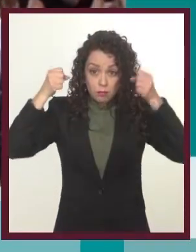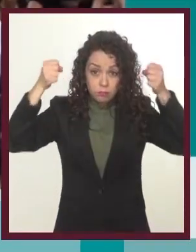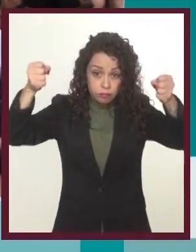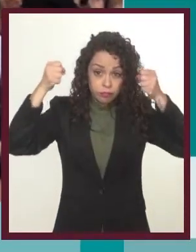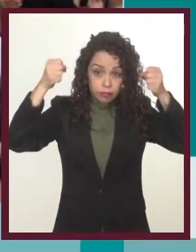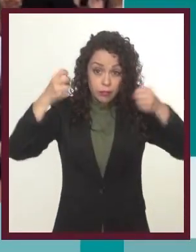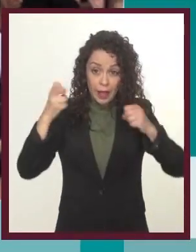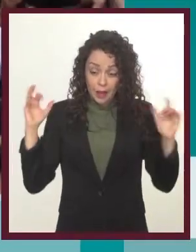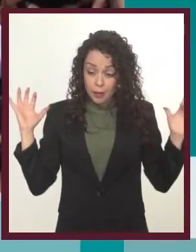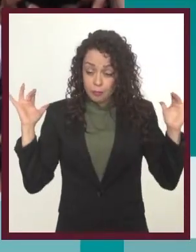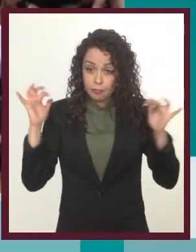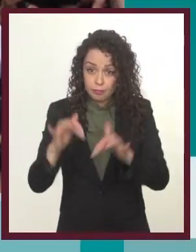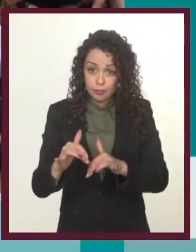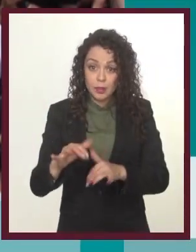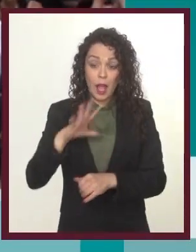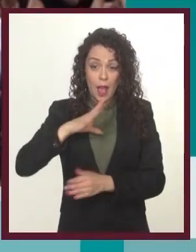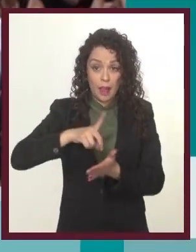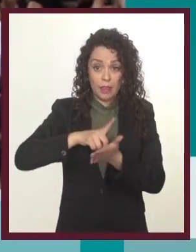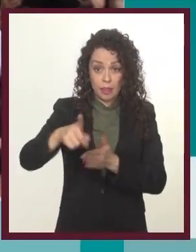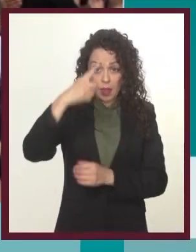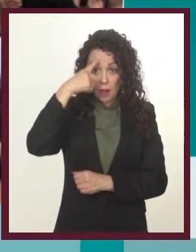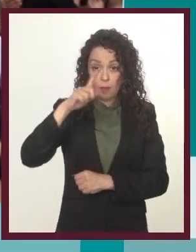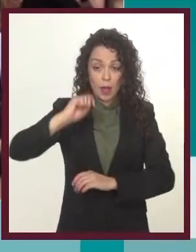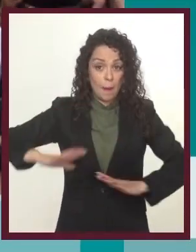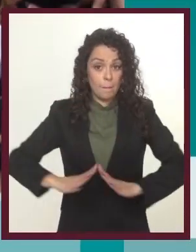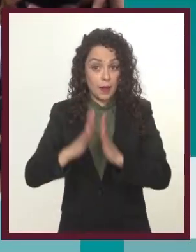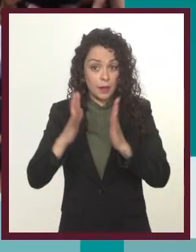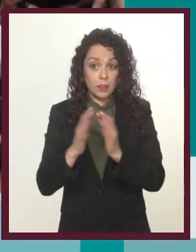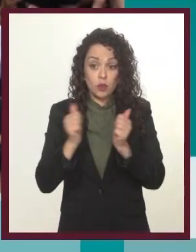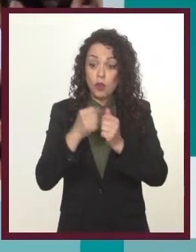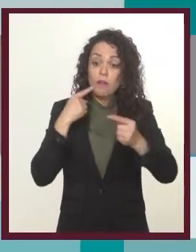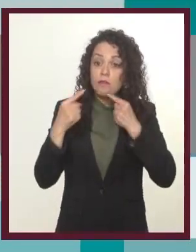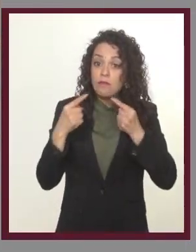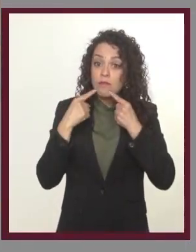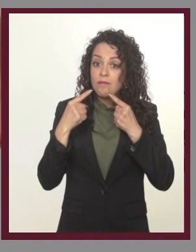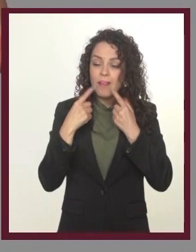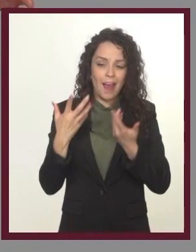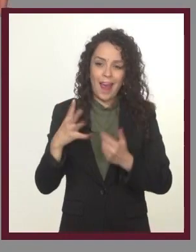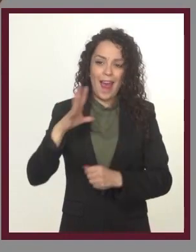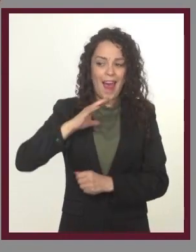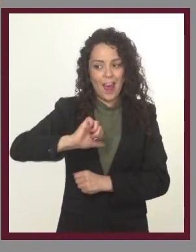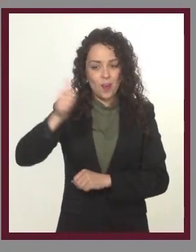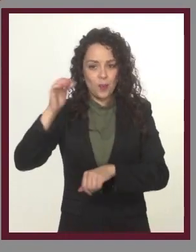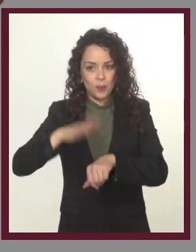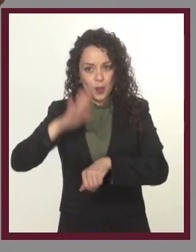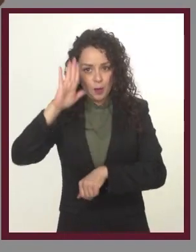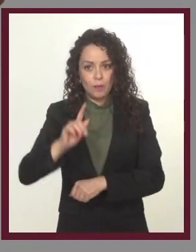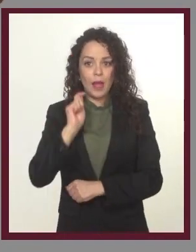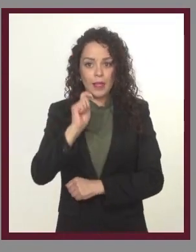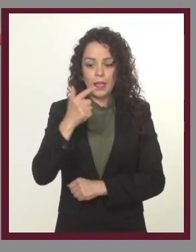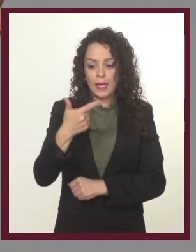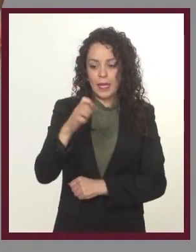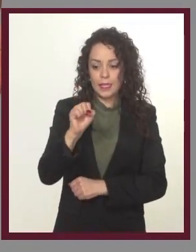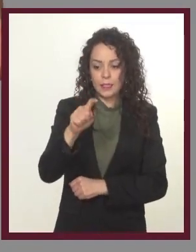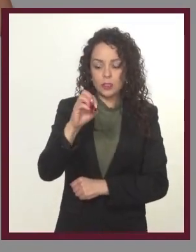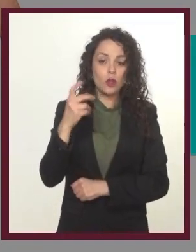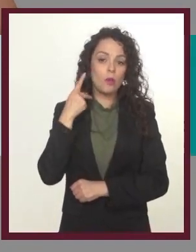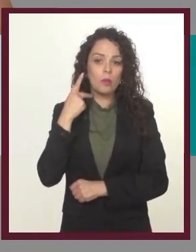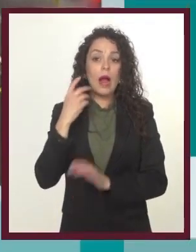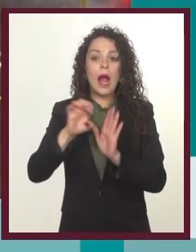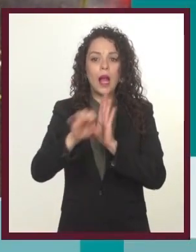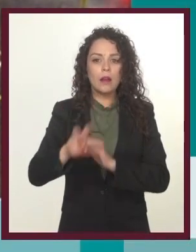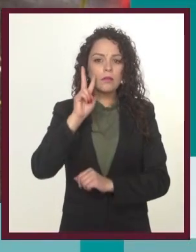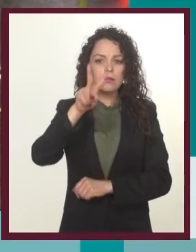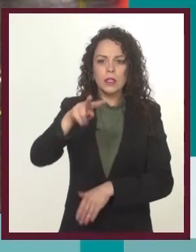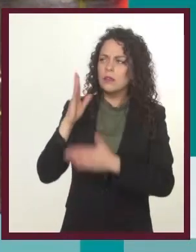y congregaciones es donde se puede ejercer el derecho a ser parte de ese diálogo. También hay un gesto político, por ejemplo, en